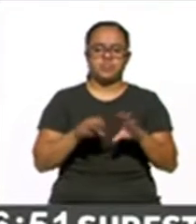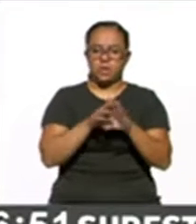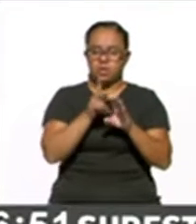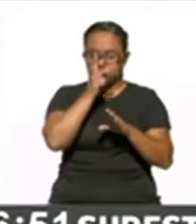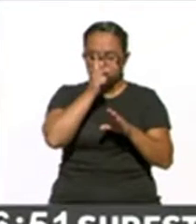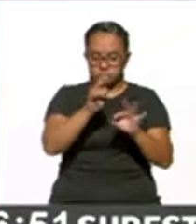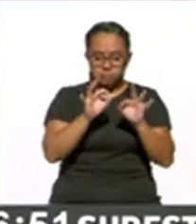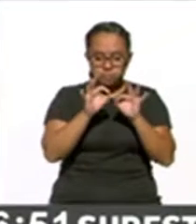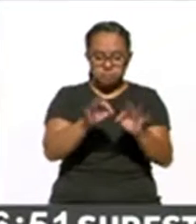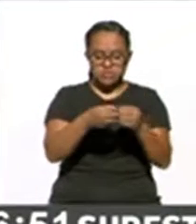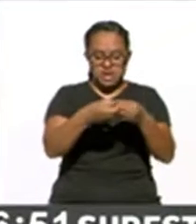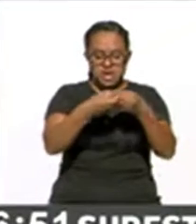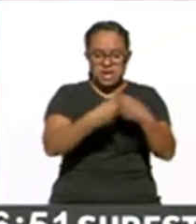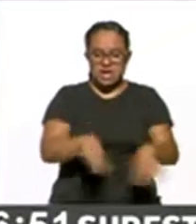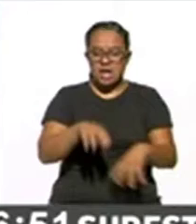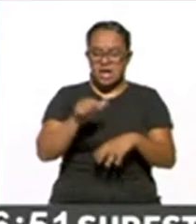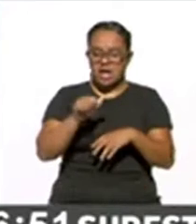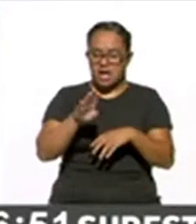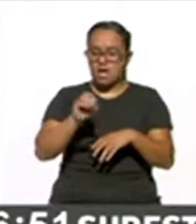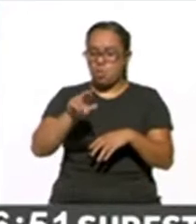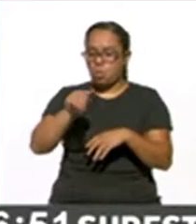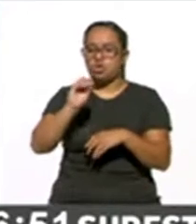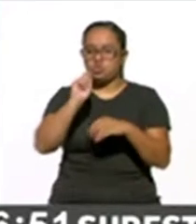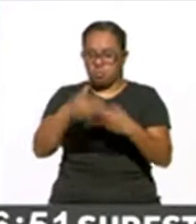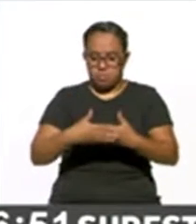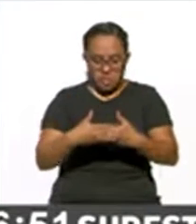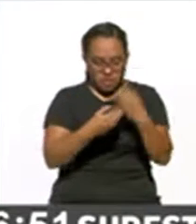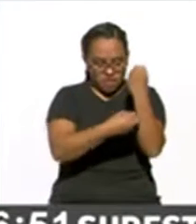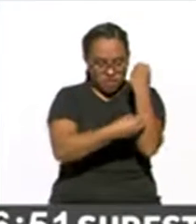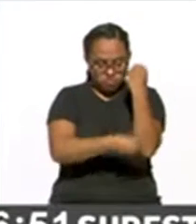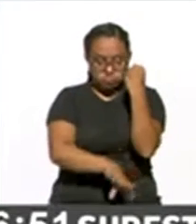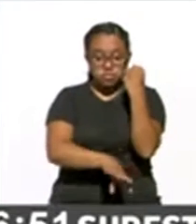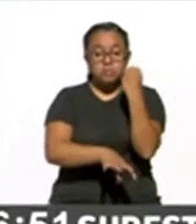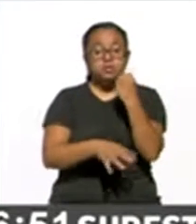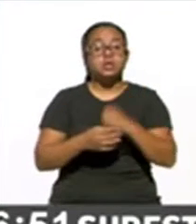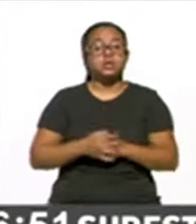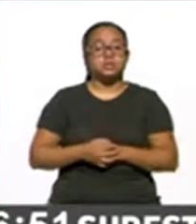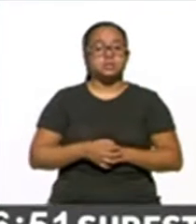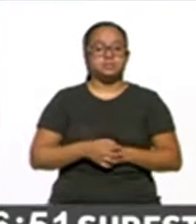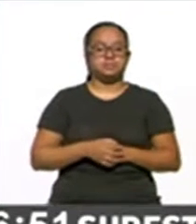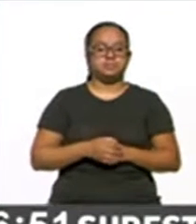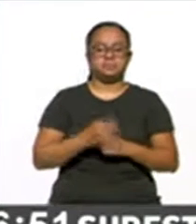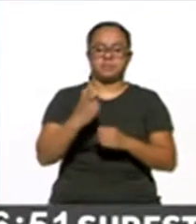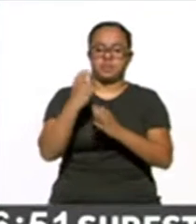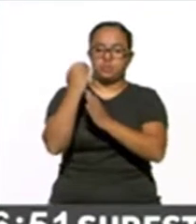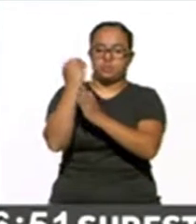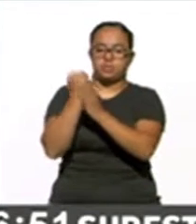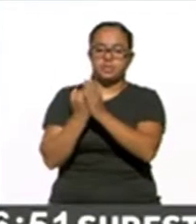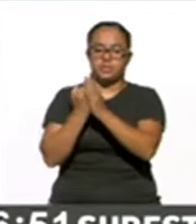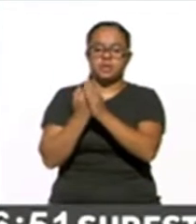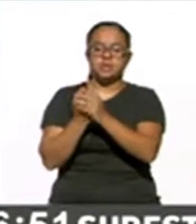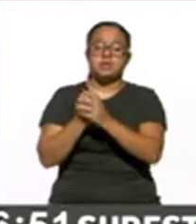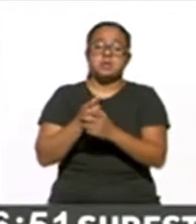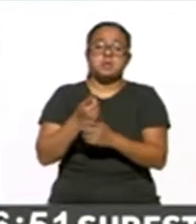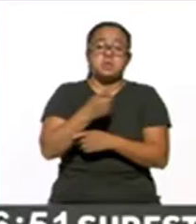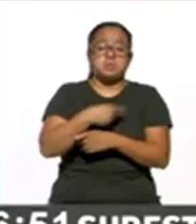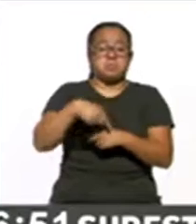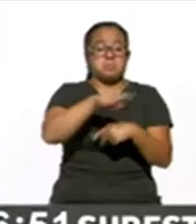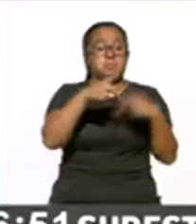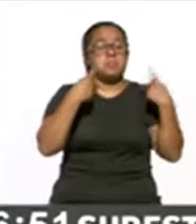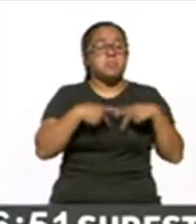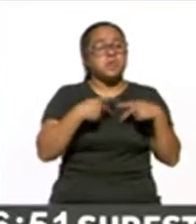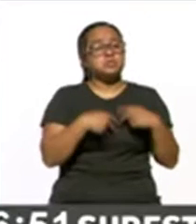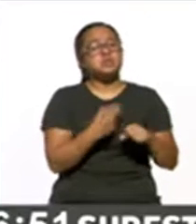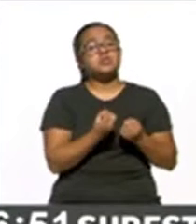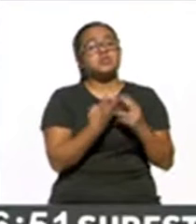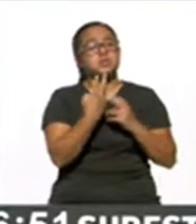definición de aborto, pues no varía mucho menos, es cerca de una tercera parte de la